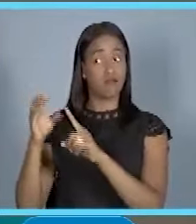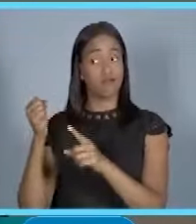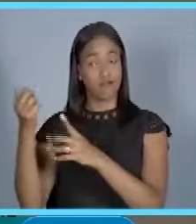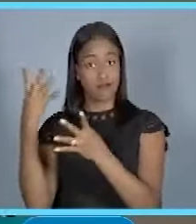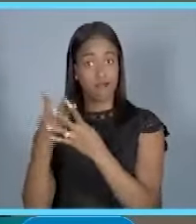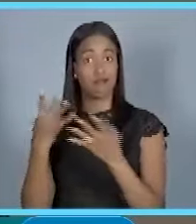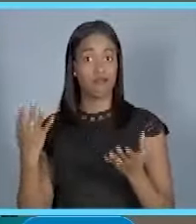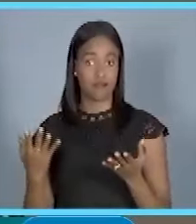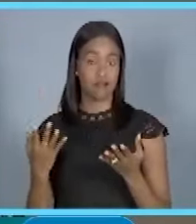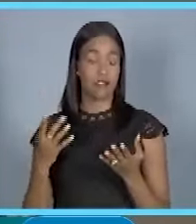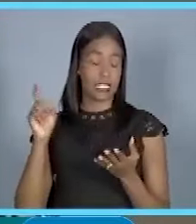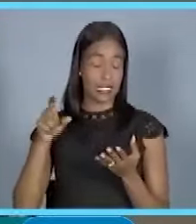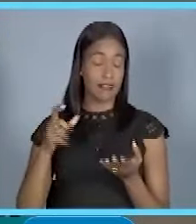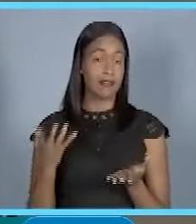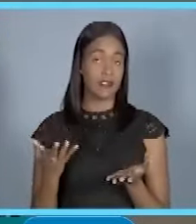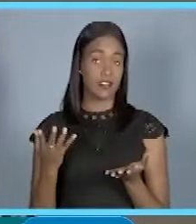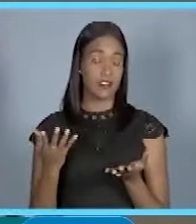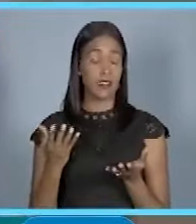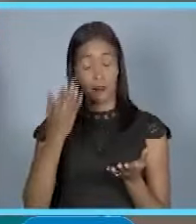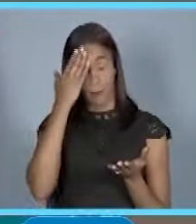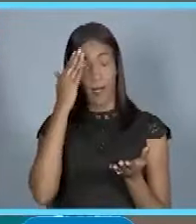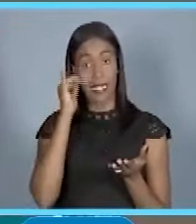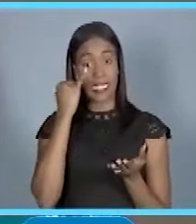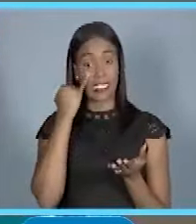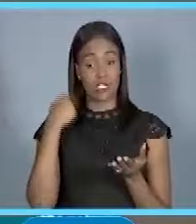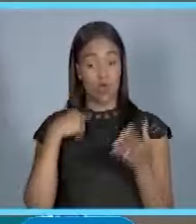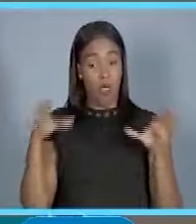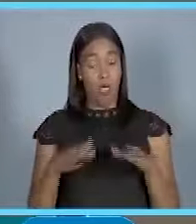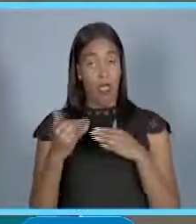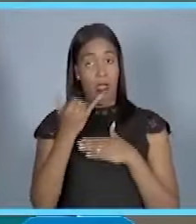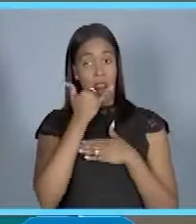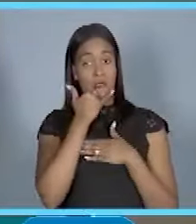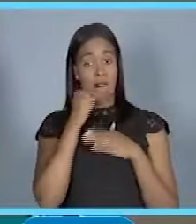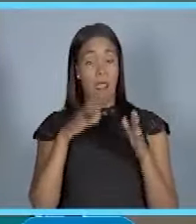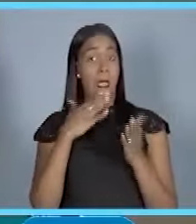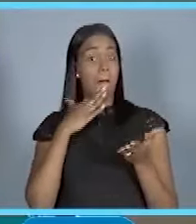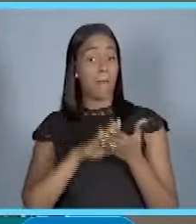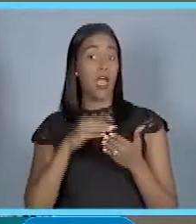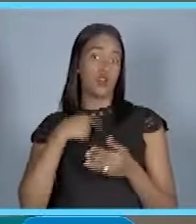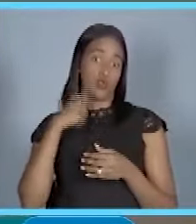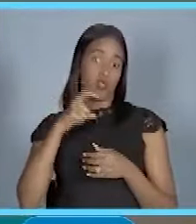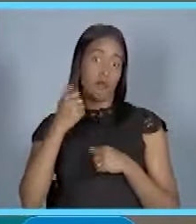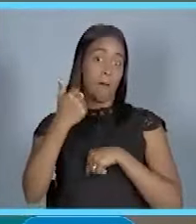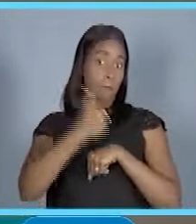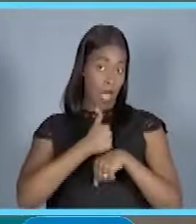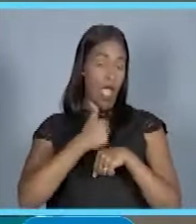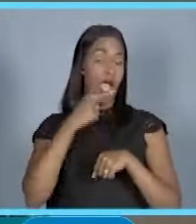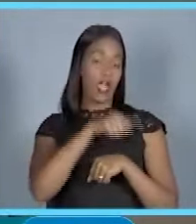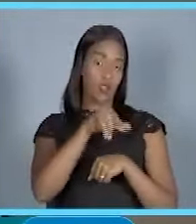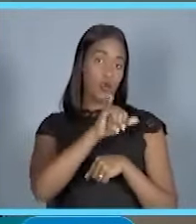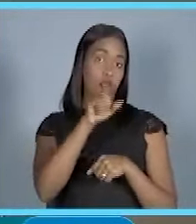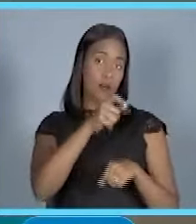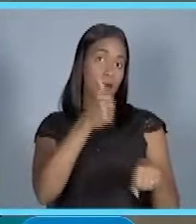que, o sea, si yo cometo un hecho, yo tengo que pagarlo, pues ellos también que lo